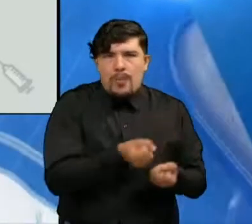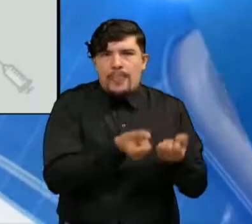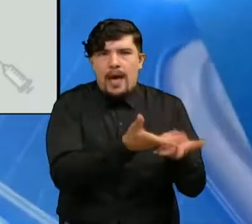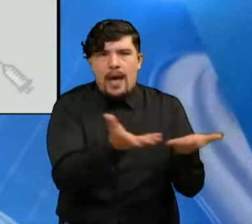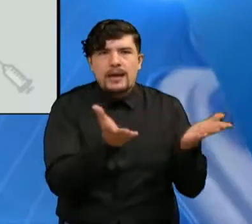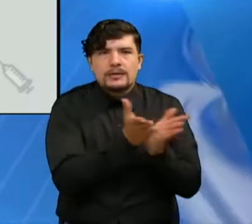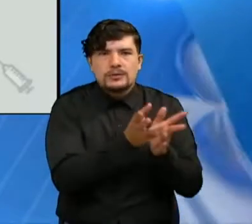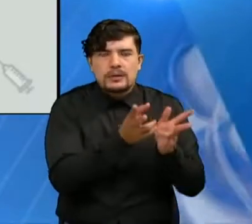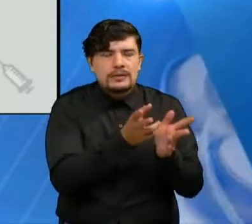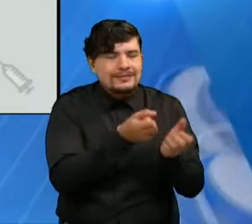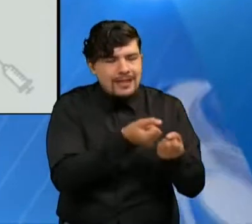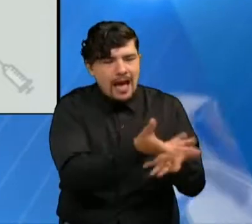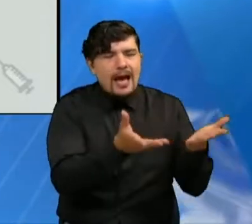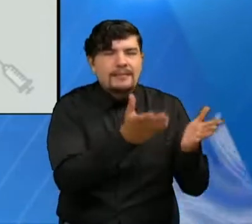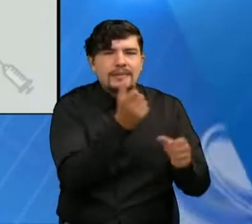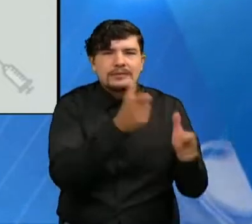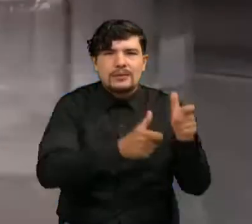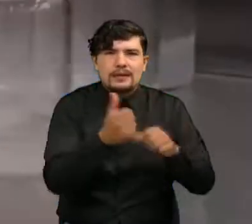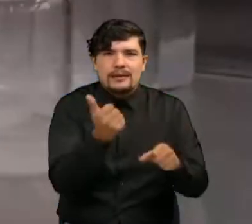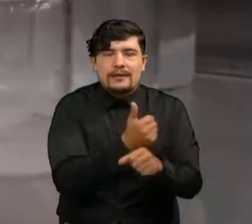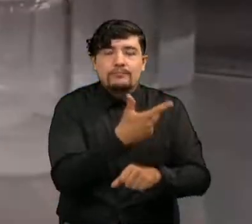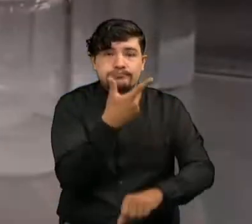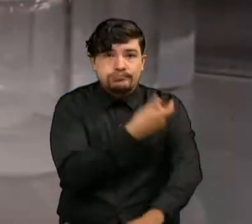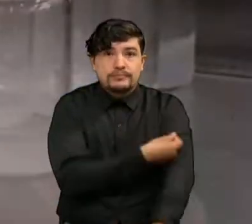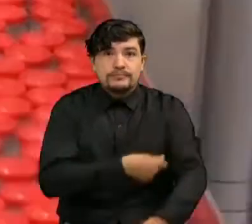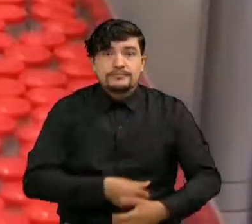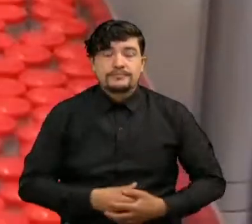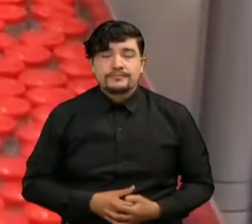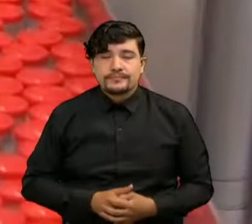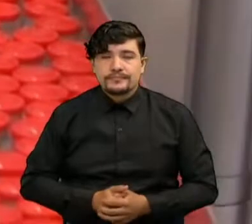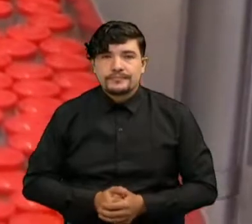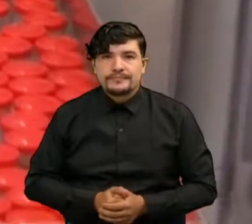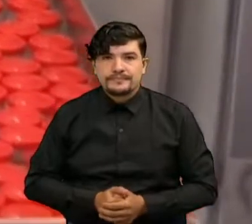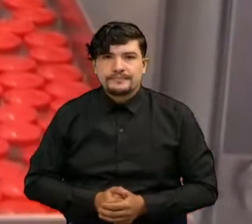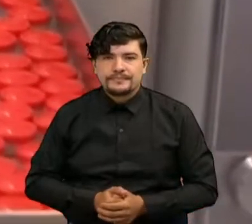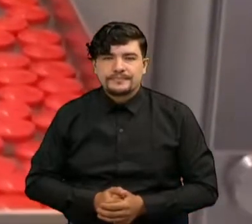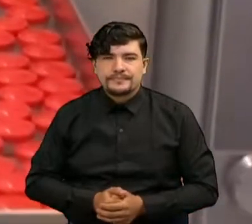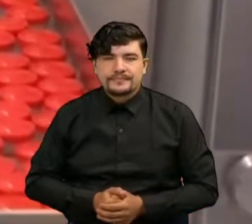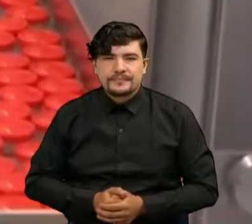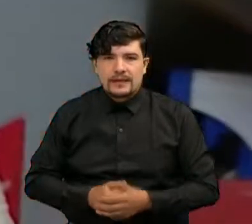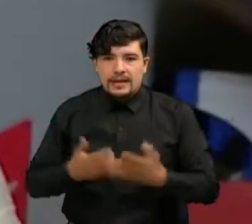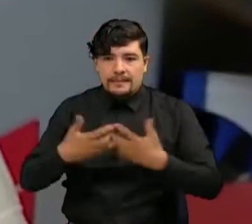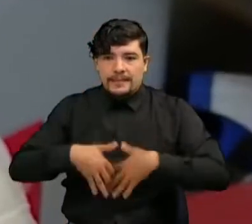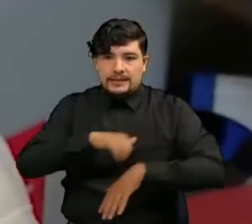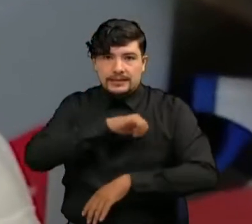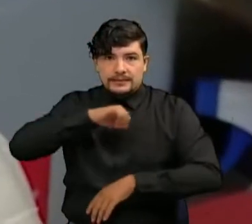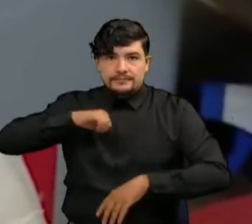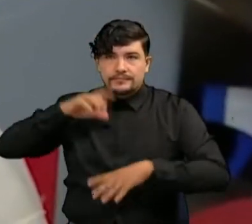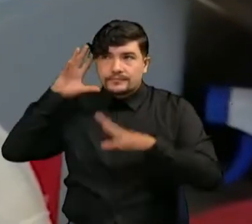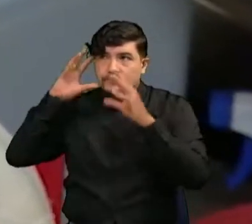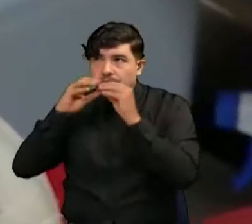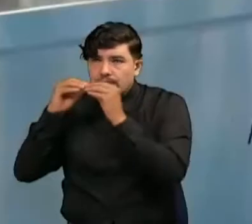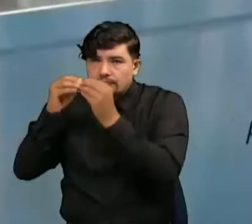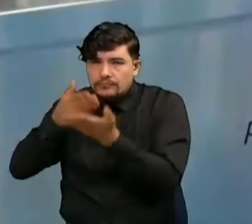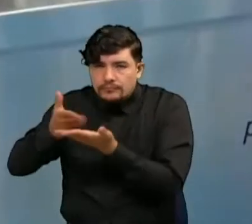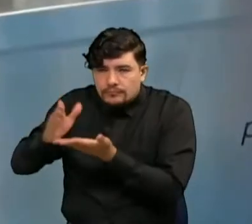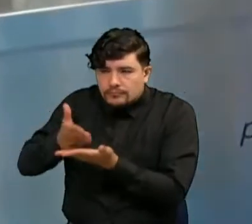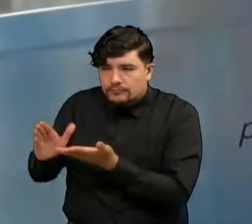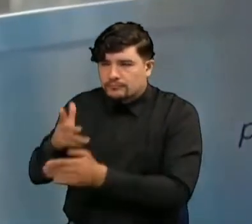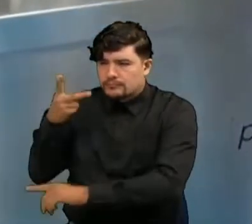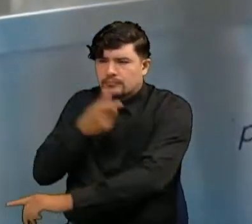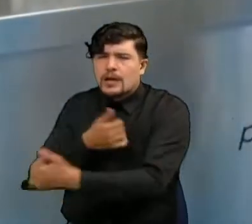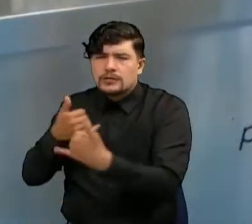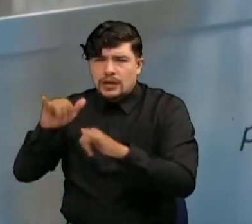asciende aproximadamente a 1.200 millones de pesos. El modelo de adquisición de medicamentos a través del sector privado ya fue discutido con el gobierno nacional. Por